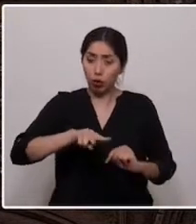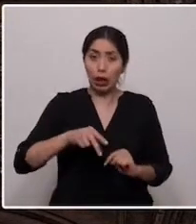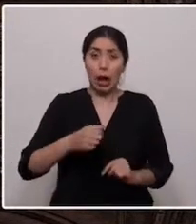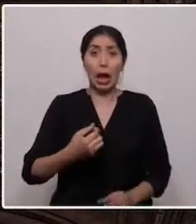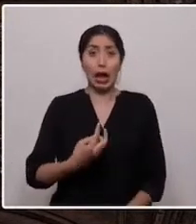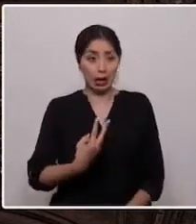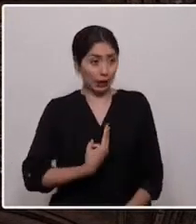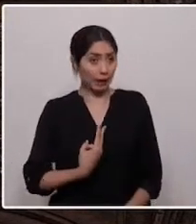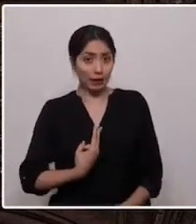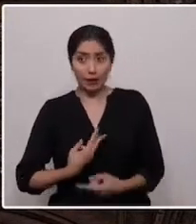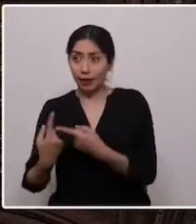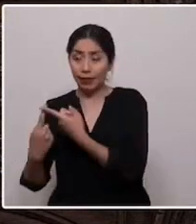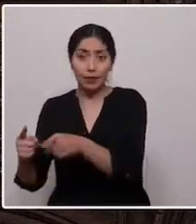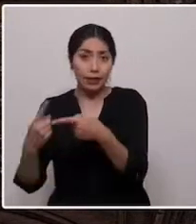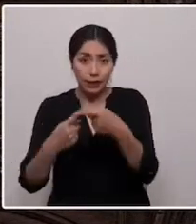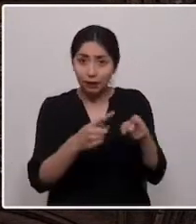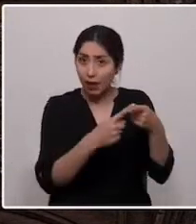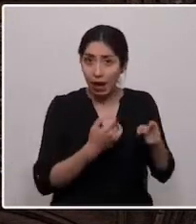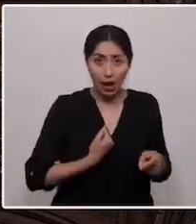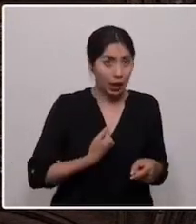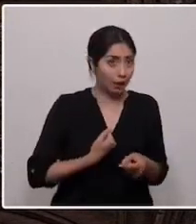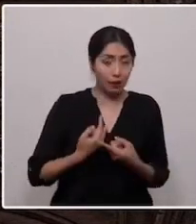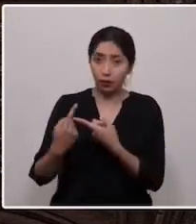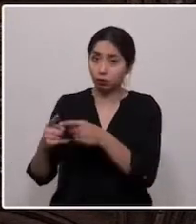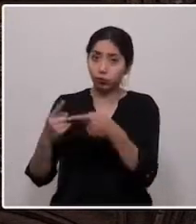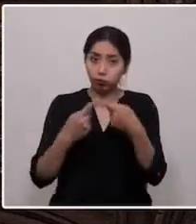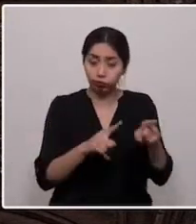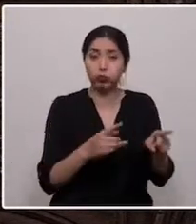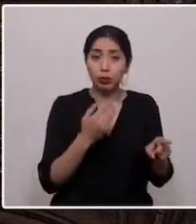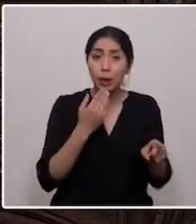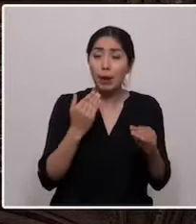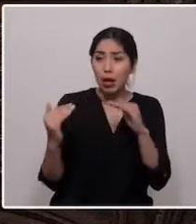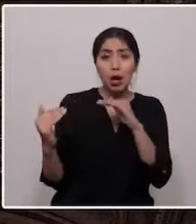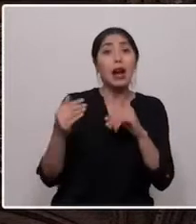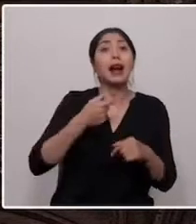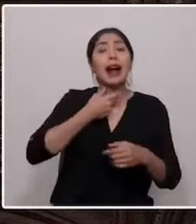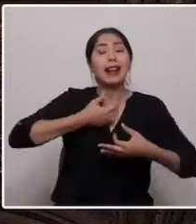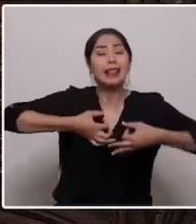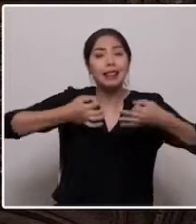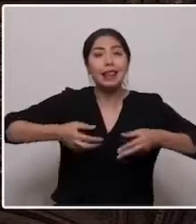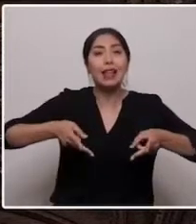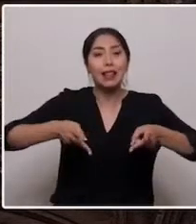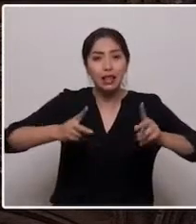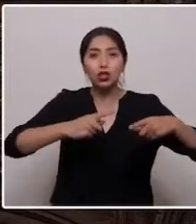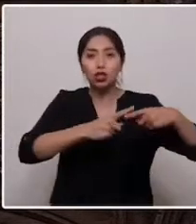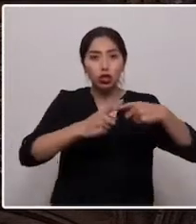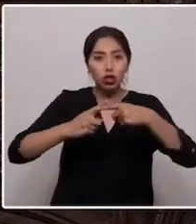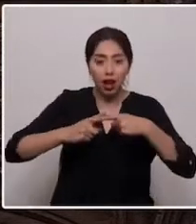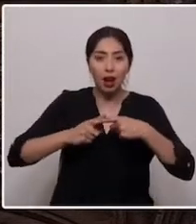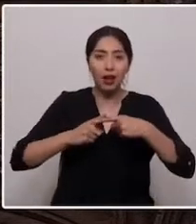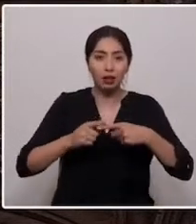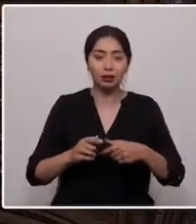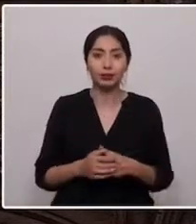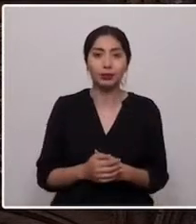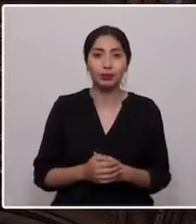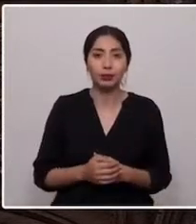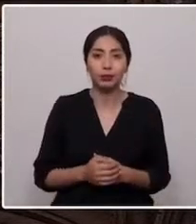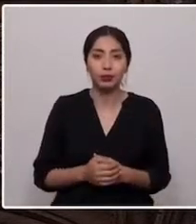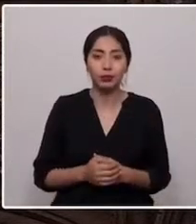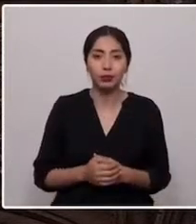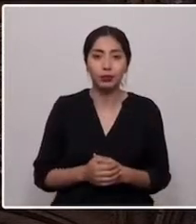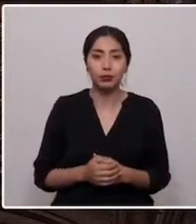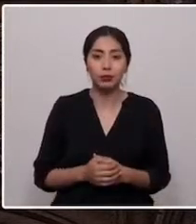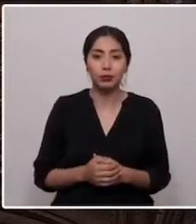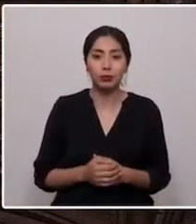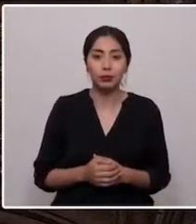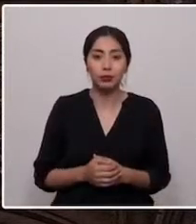debiendo reducirse las desigualdades sustanciales a través de la garantía de los derechos sociales. Los más fuertes